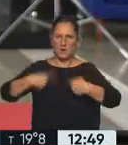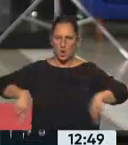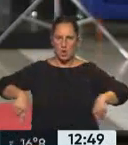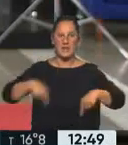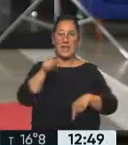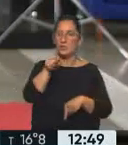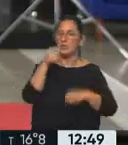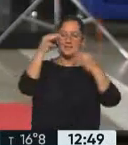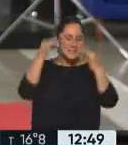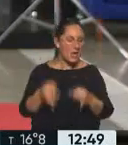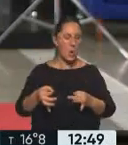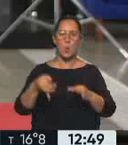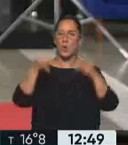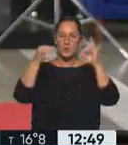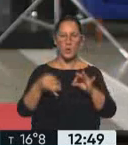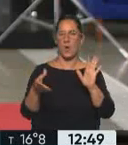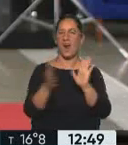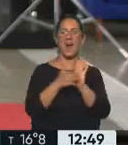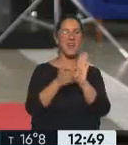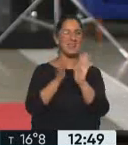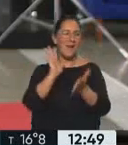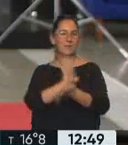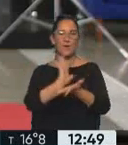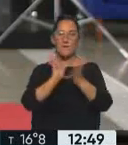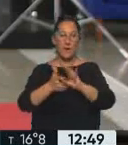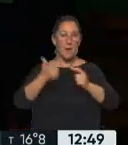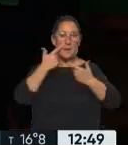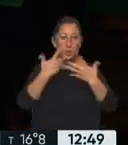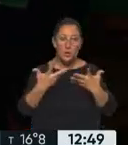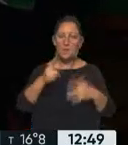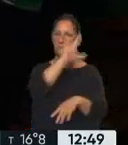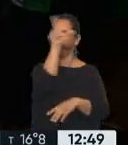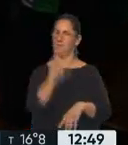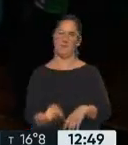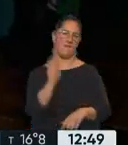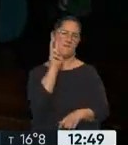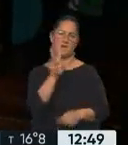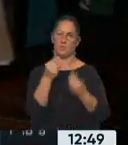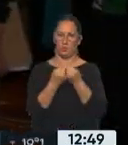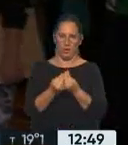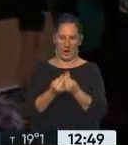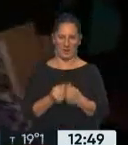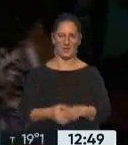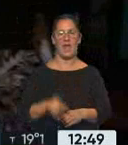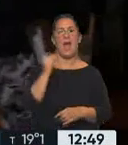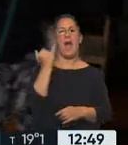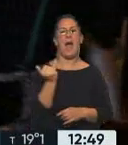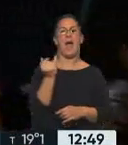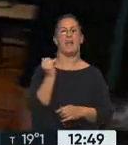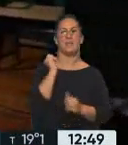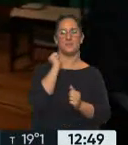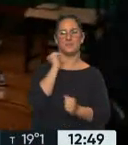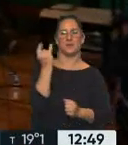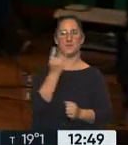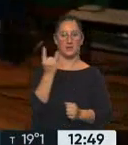nos da la garantía de que lo que hagamos va a ser visto por mucha gente. Y hay una ficción claramente que